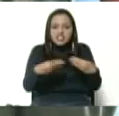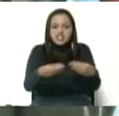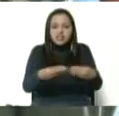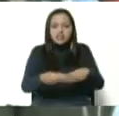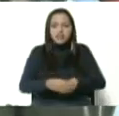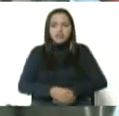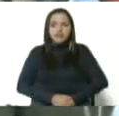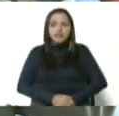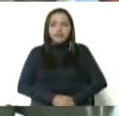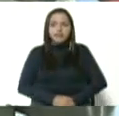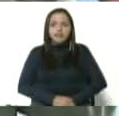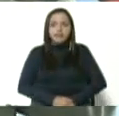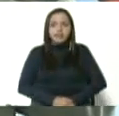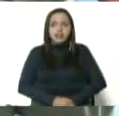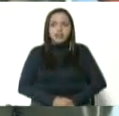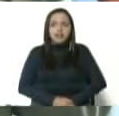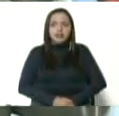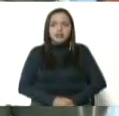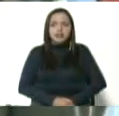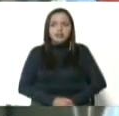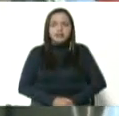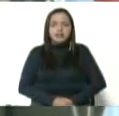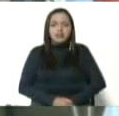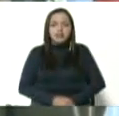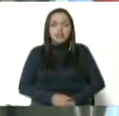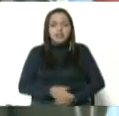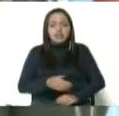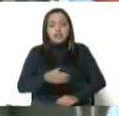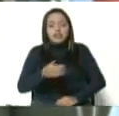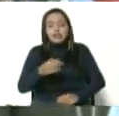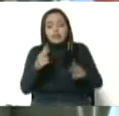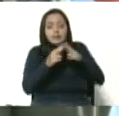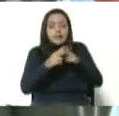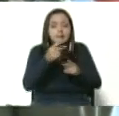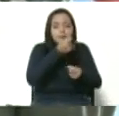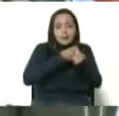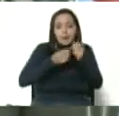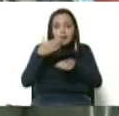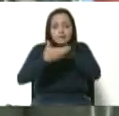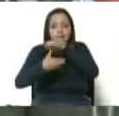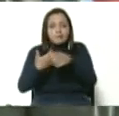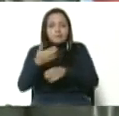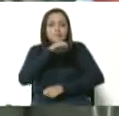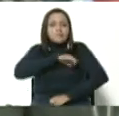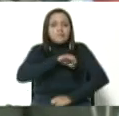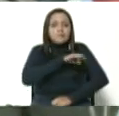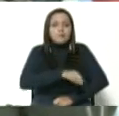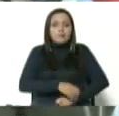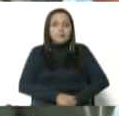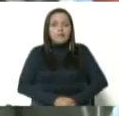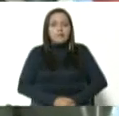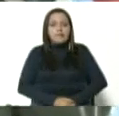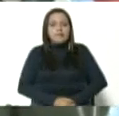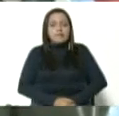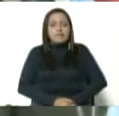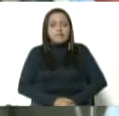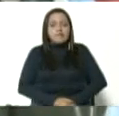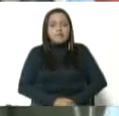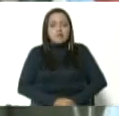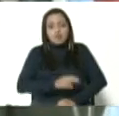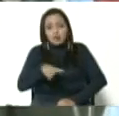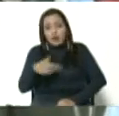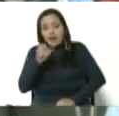la situación nuestra económica y social, porque hemos sido el único sector que hemos escapado